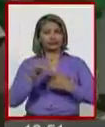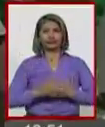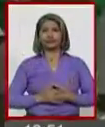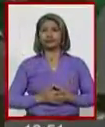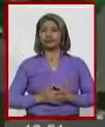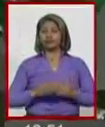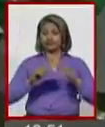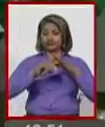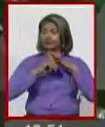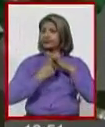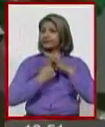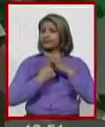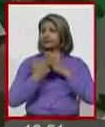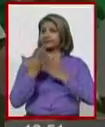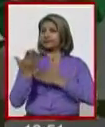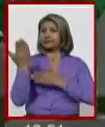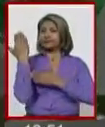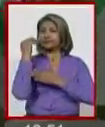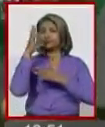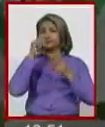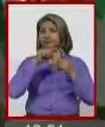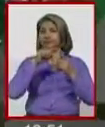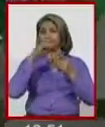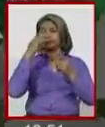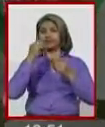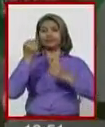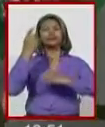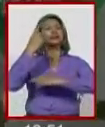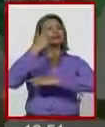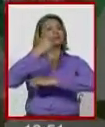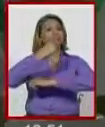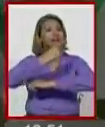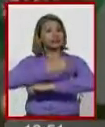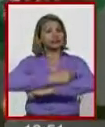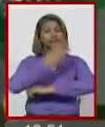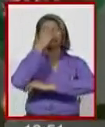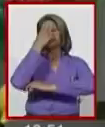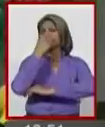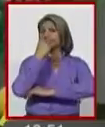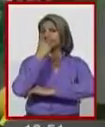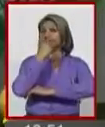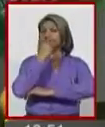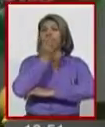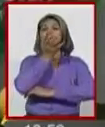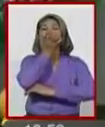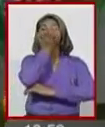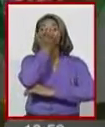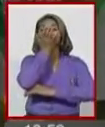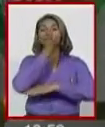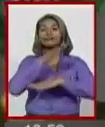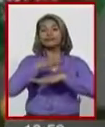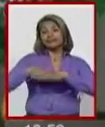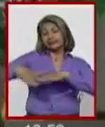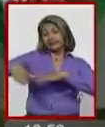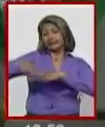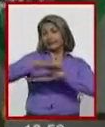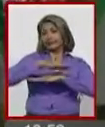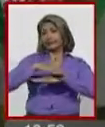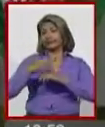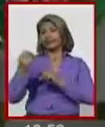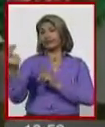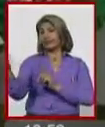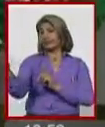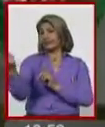penitenciario. Inicialmente, este ciudadano estaba descansando, dormía en el césped. Los